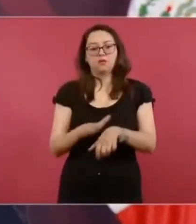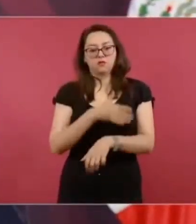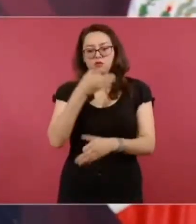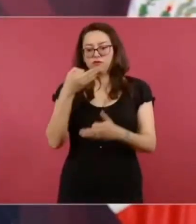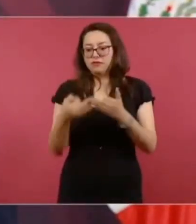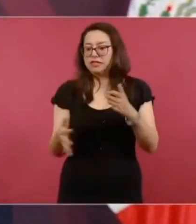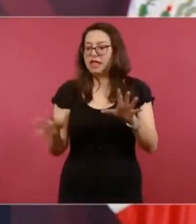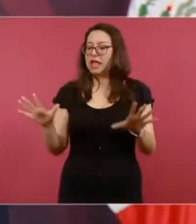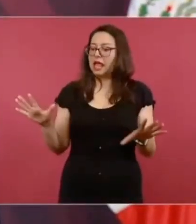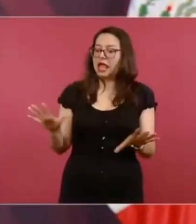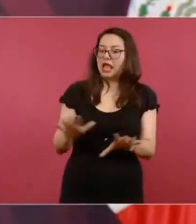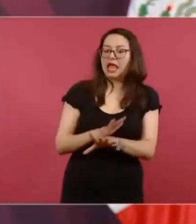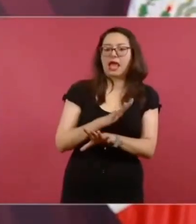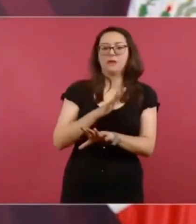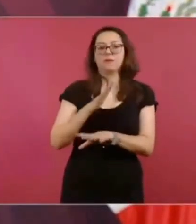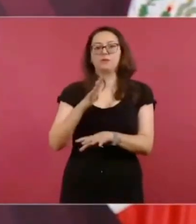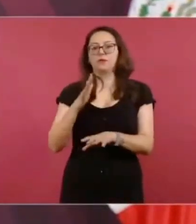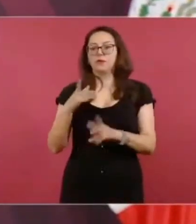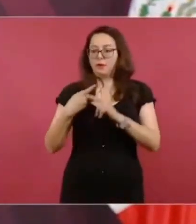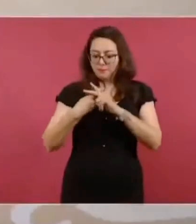¿no? ¿Se acuerdan de eso?